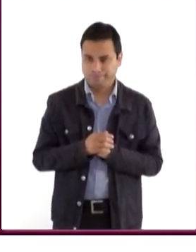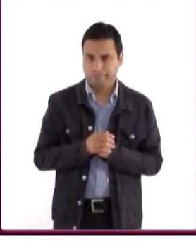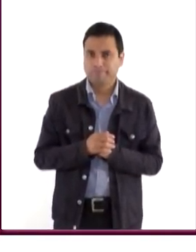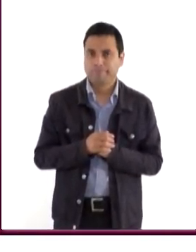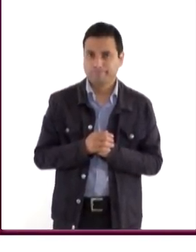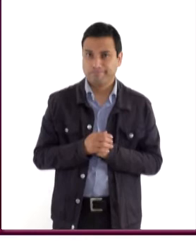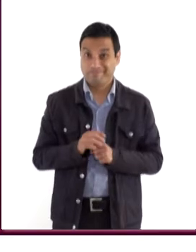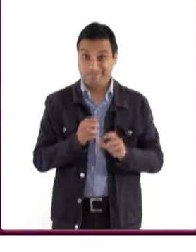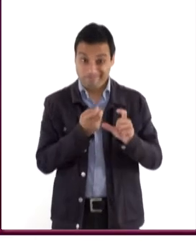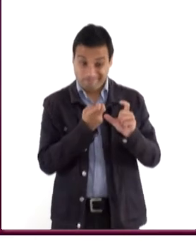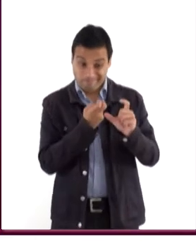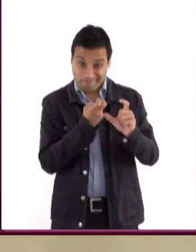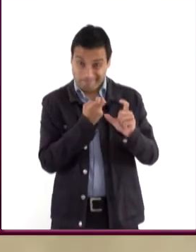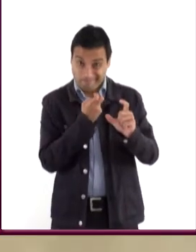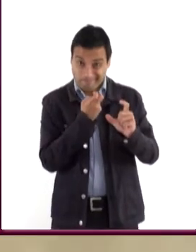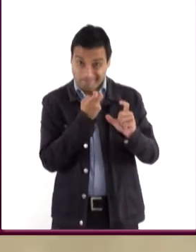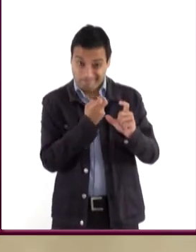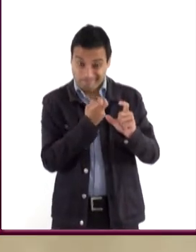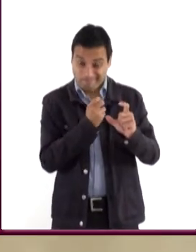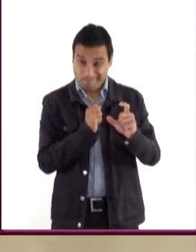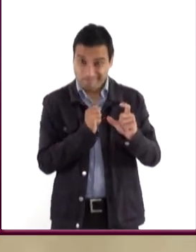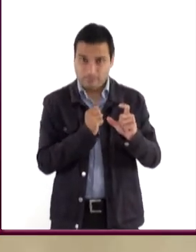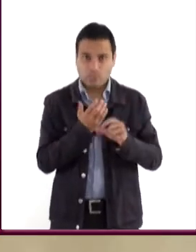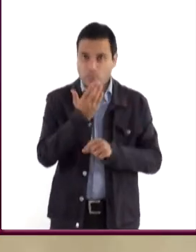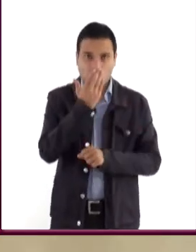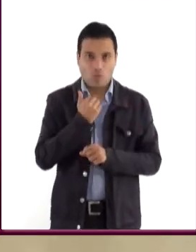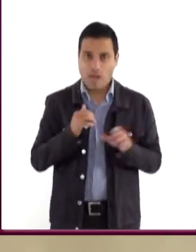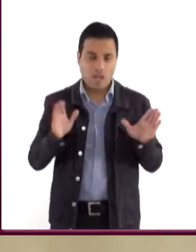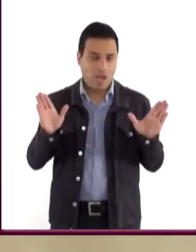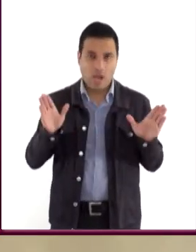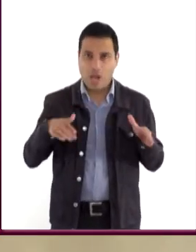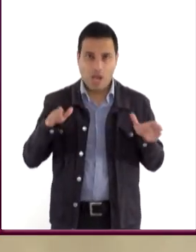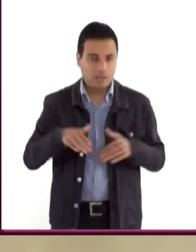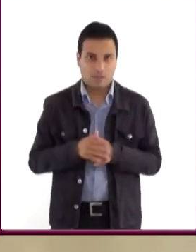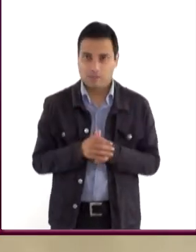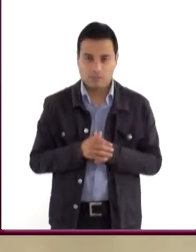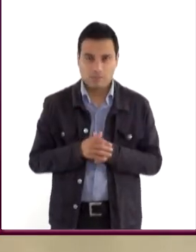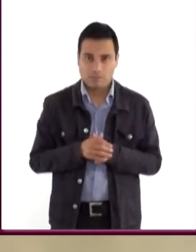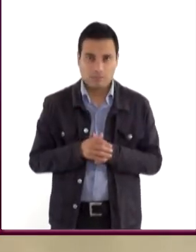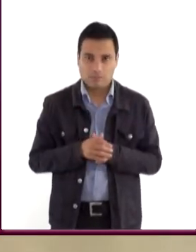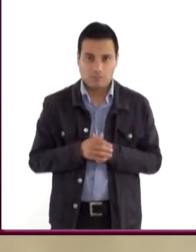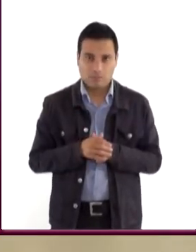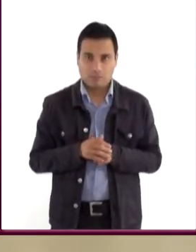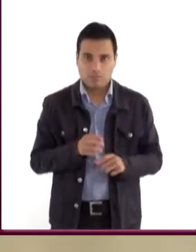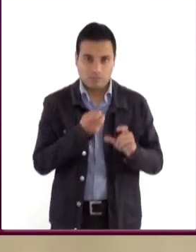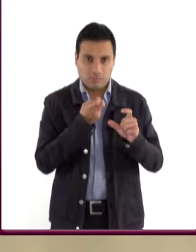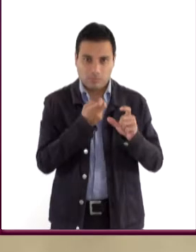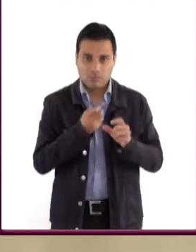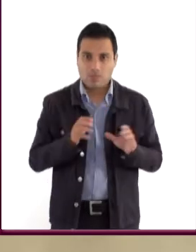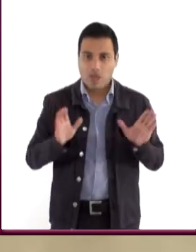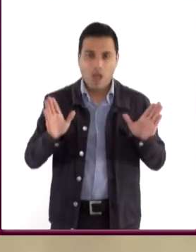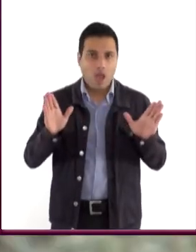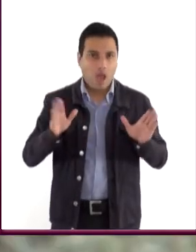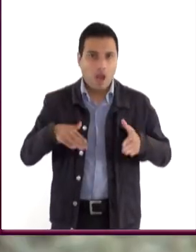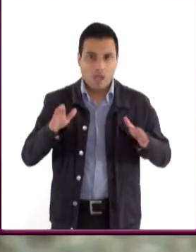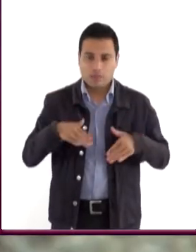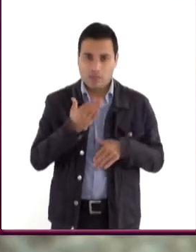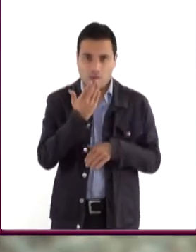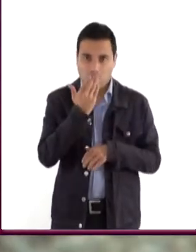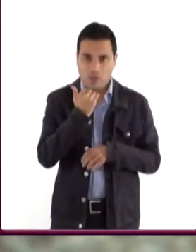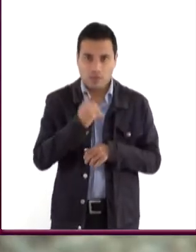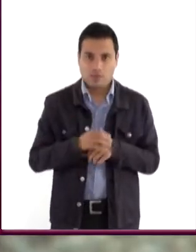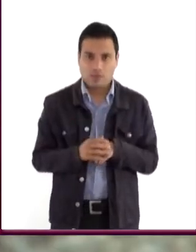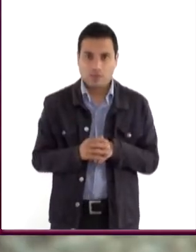particularmente este acorazado, no tiene alas, ¿no? Redujo ya sus alas voladoras y solamente